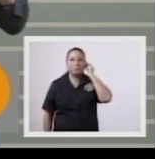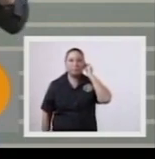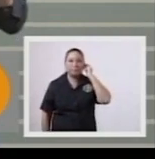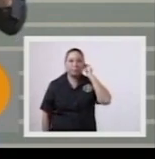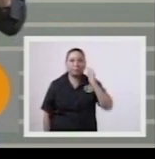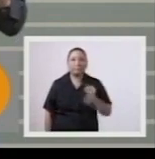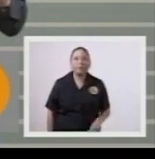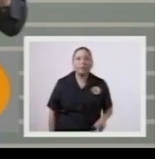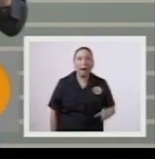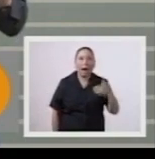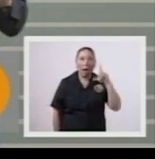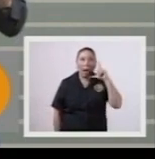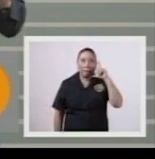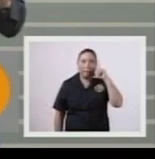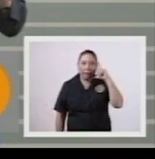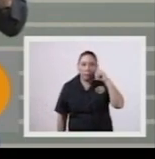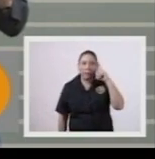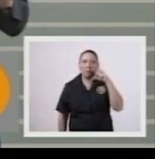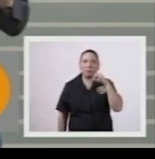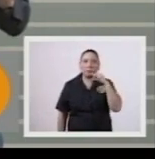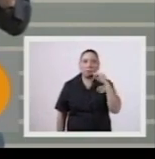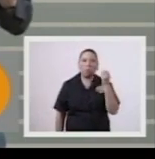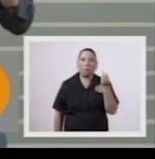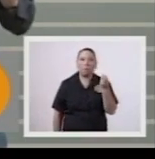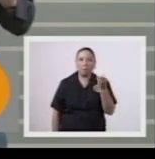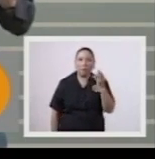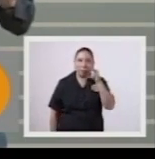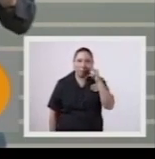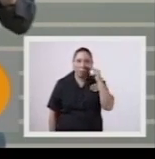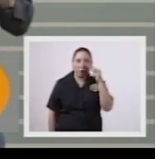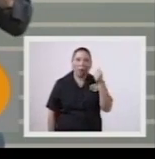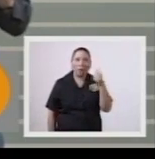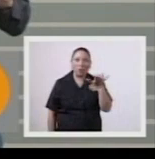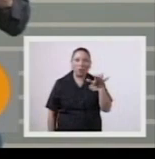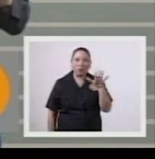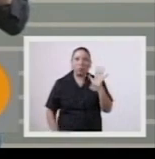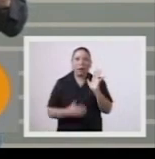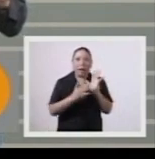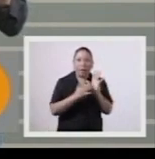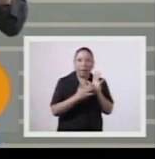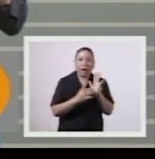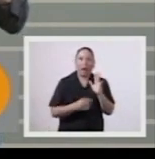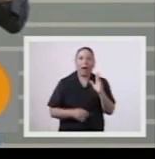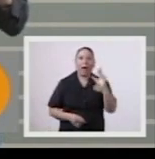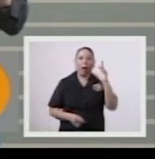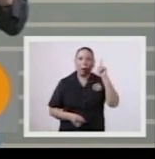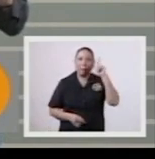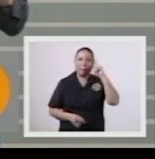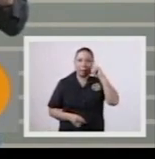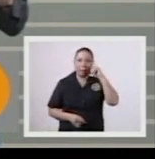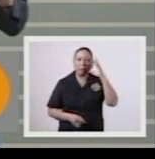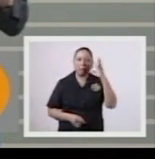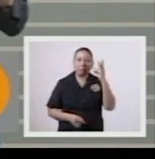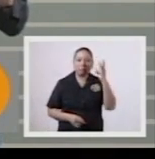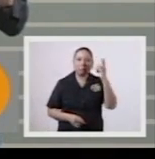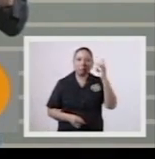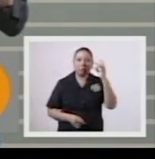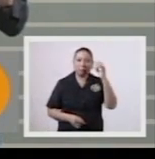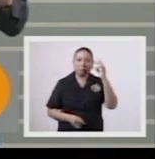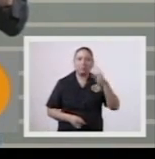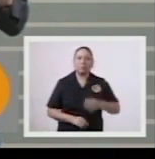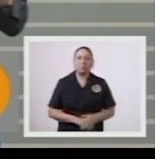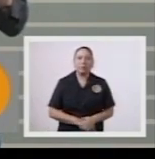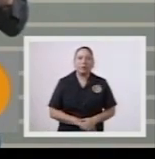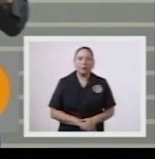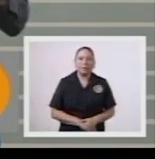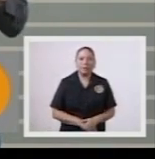amarillo, rojo, verde, morado, azul, anaranjado. Rápido. Amarillo, rojo, verde,